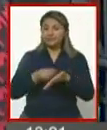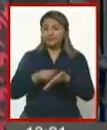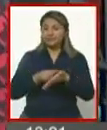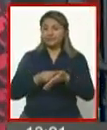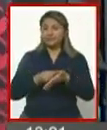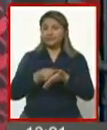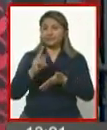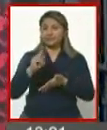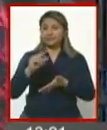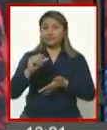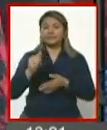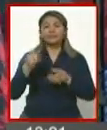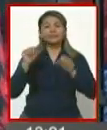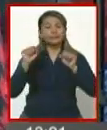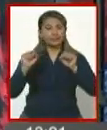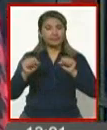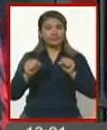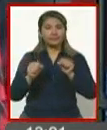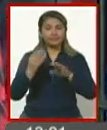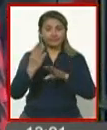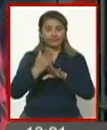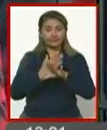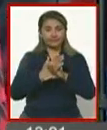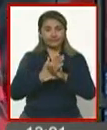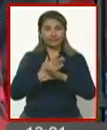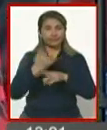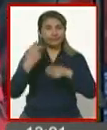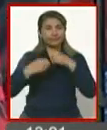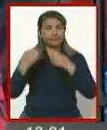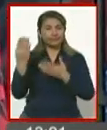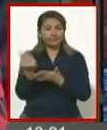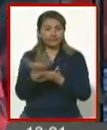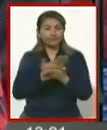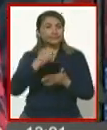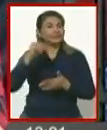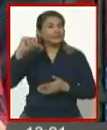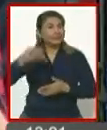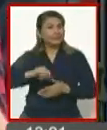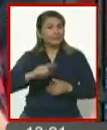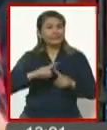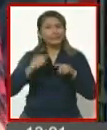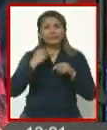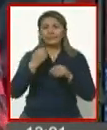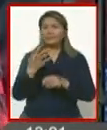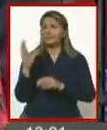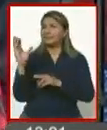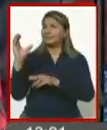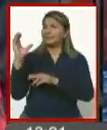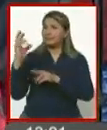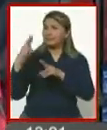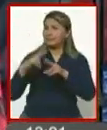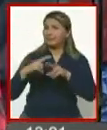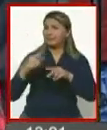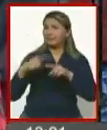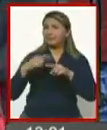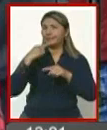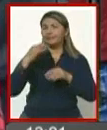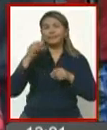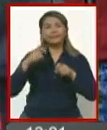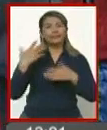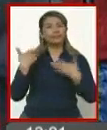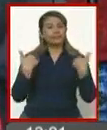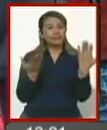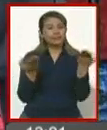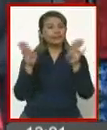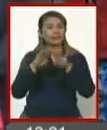que se ha sufrido, ha podido sobrellevar esta crisis, pero lamentablemente se está viendo obligada por la necesidad a tener